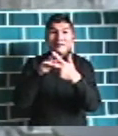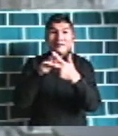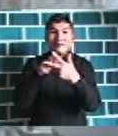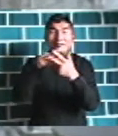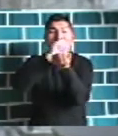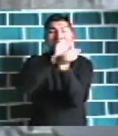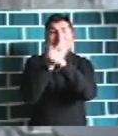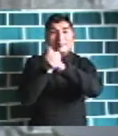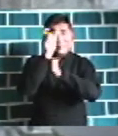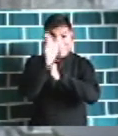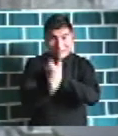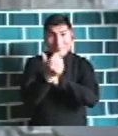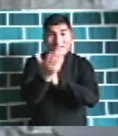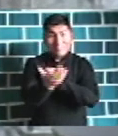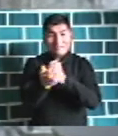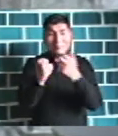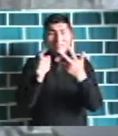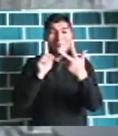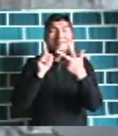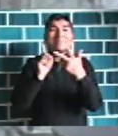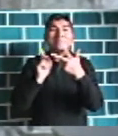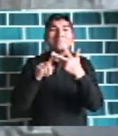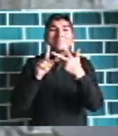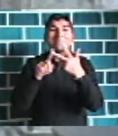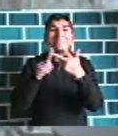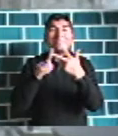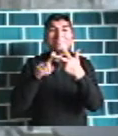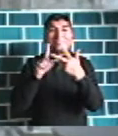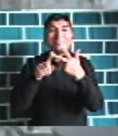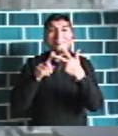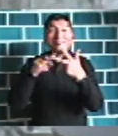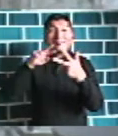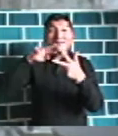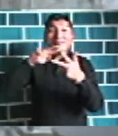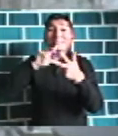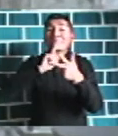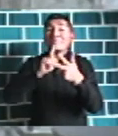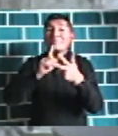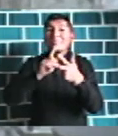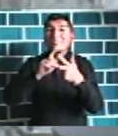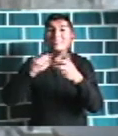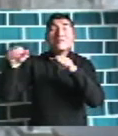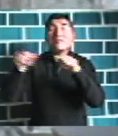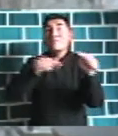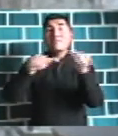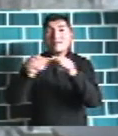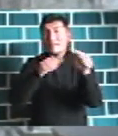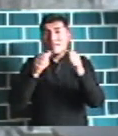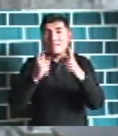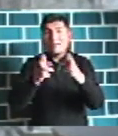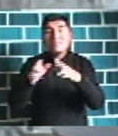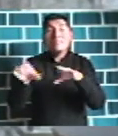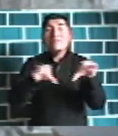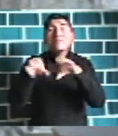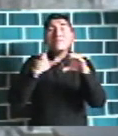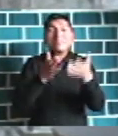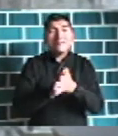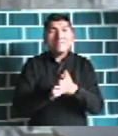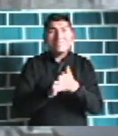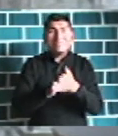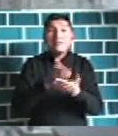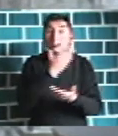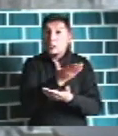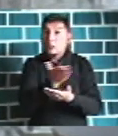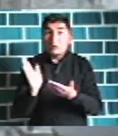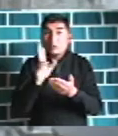conviértete y el tercero que es actuar las cosas no están